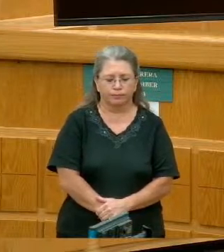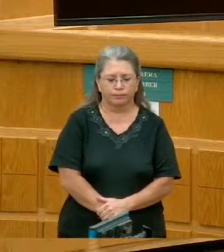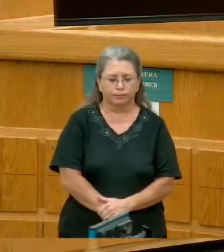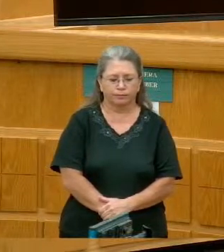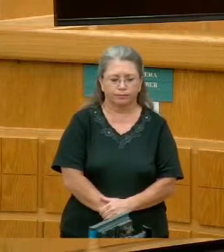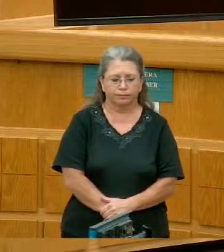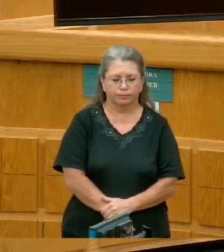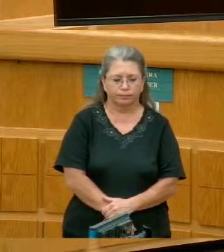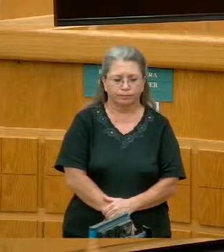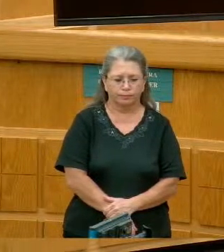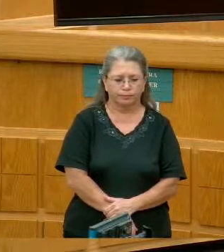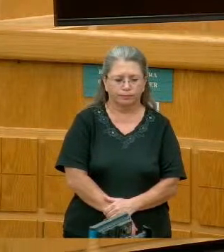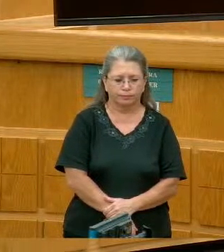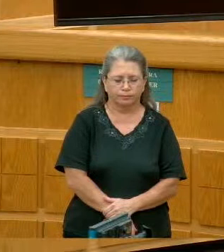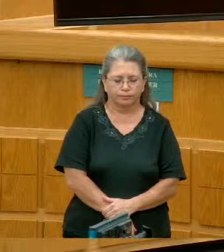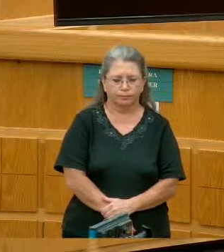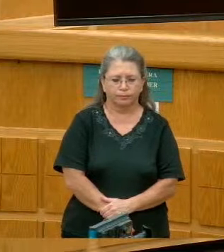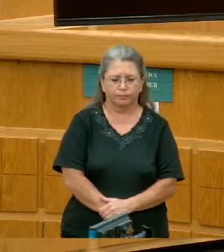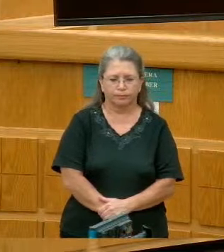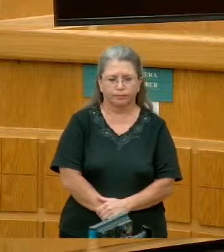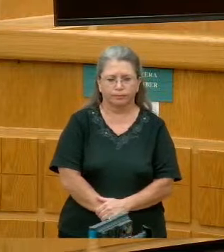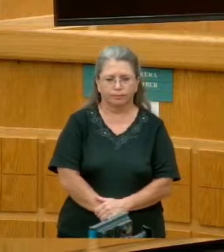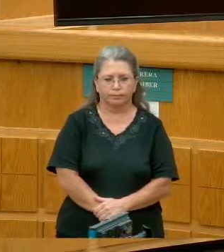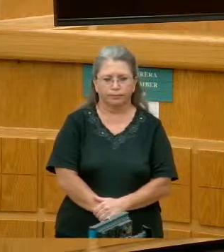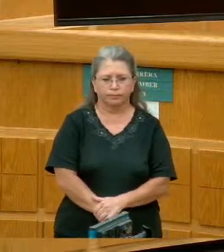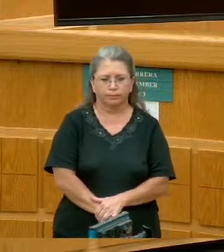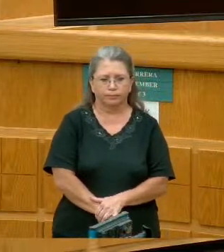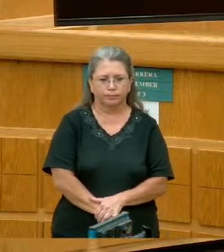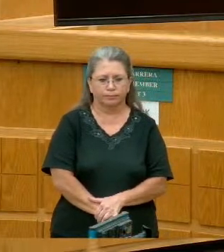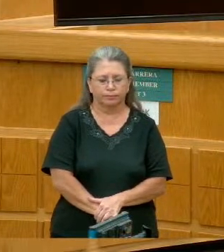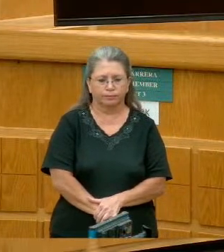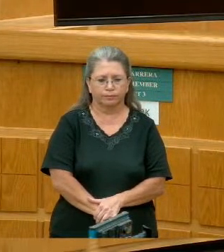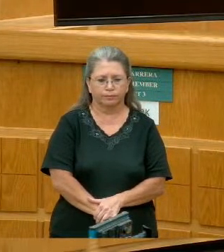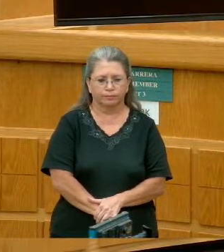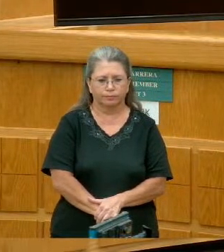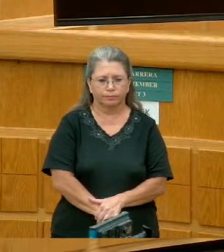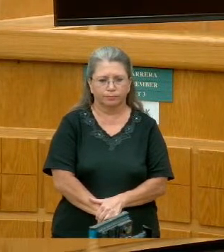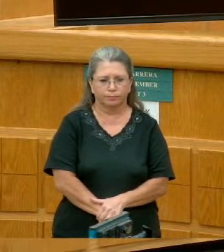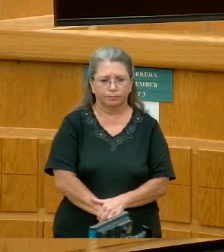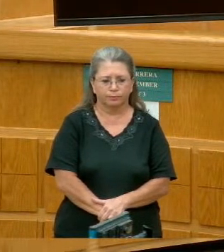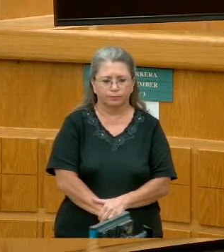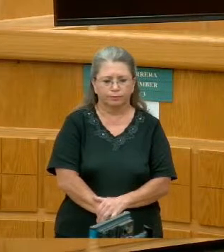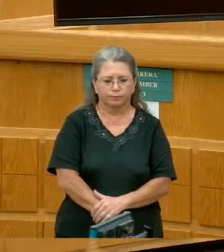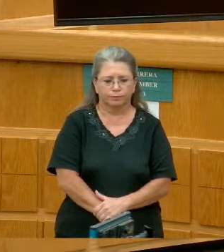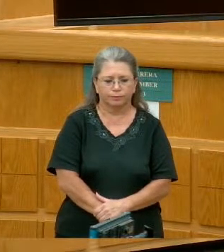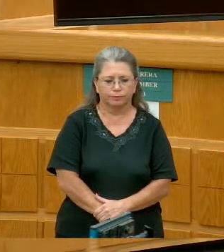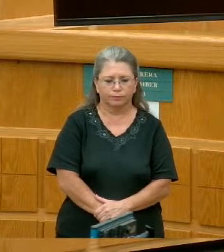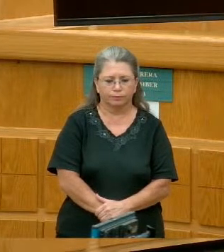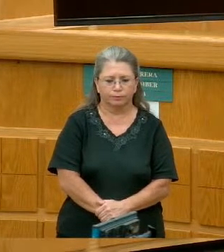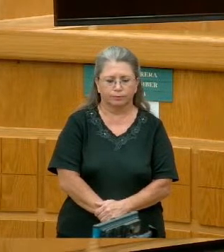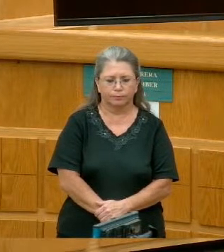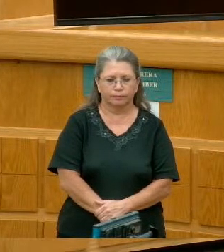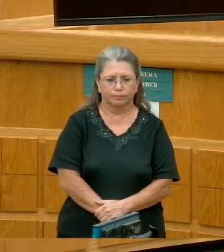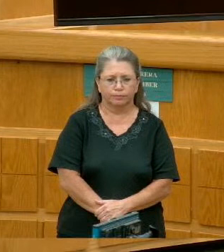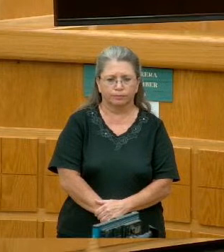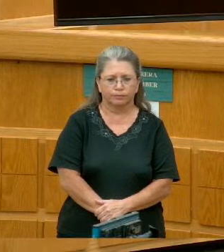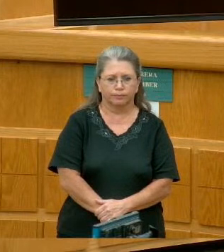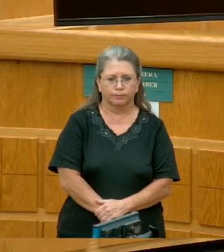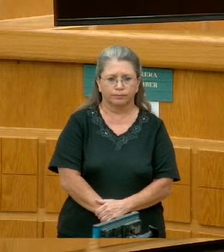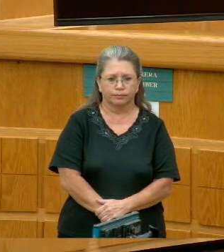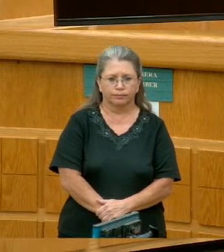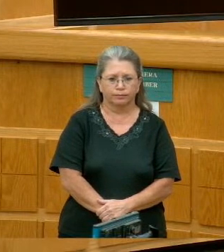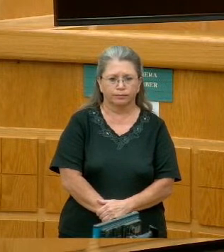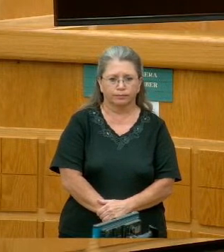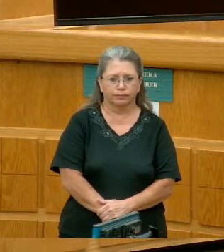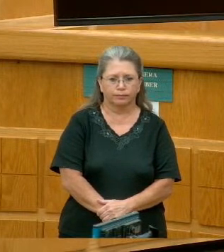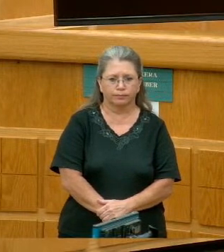debido al virus sigue incrementando en nuestro estado y cada persona fallecida tenía una historia. Pero nosotros podemos ayudar a disminuir el